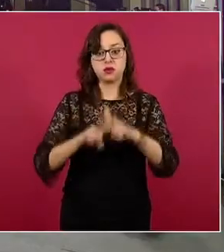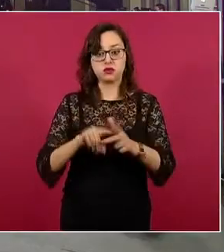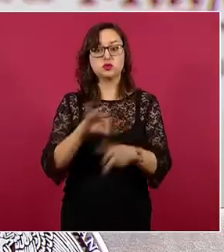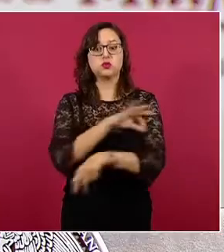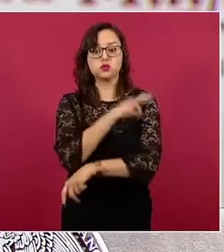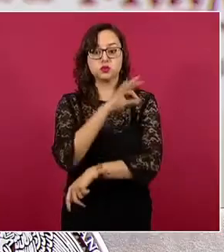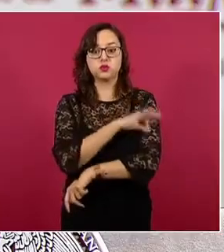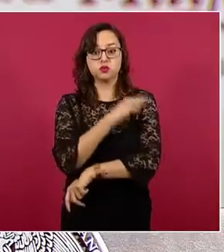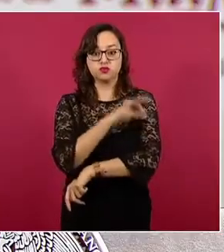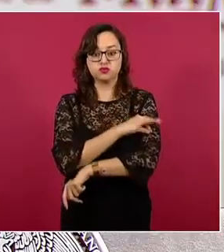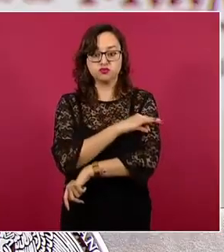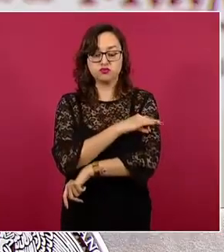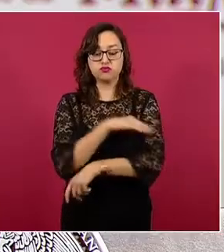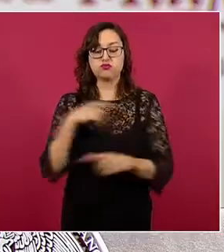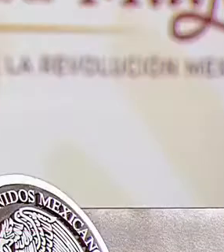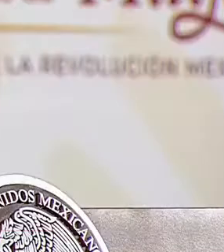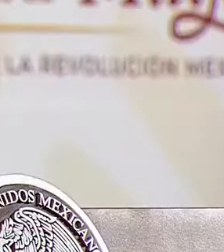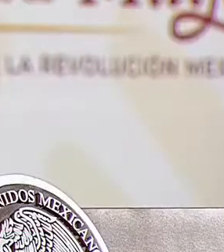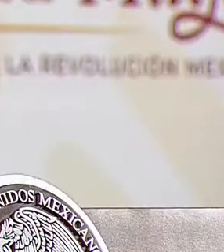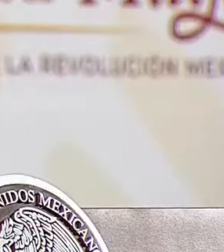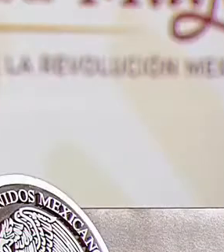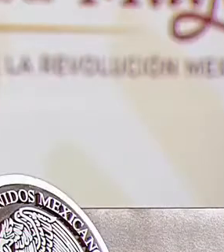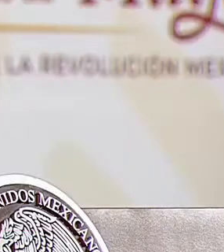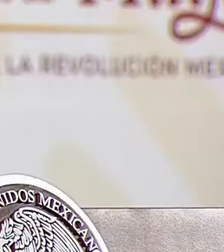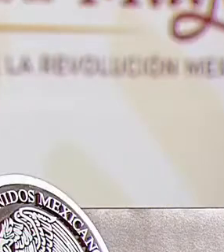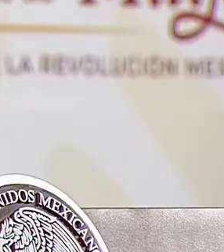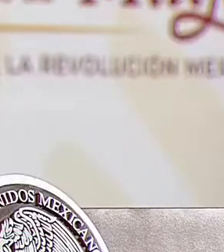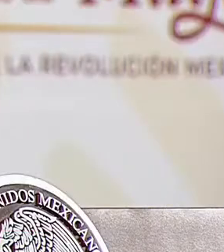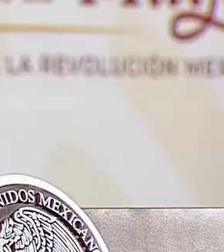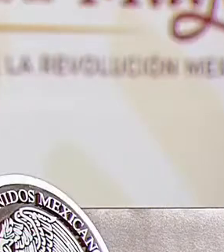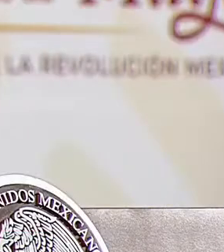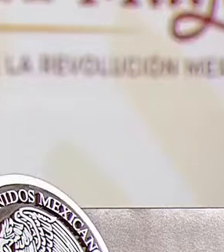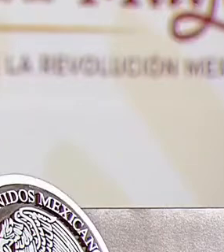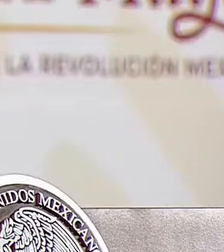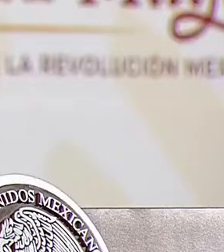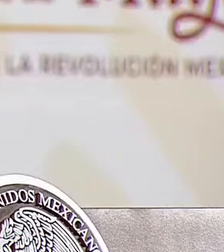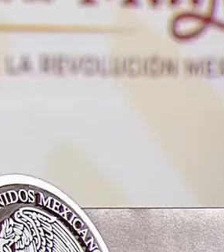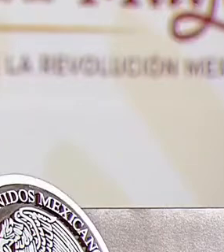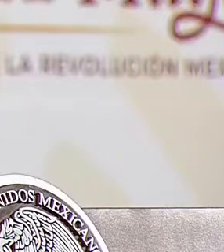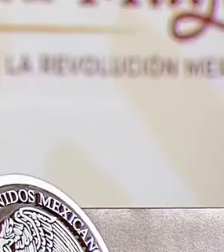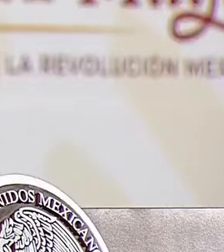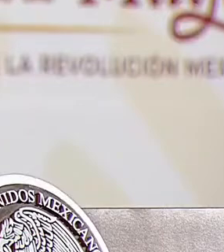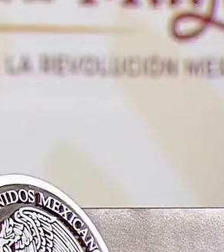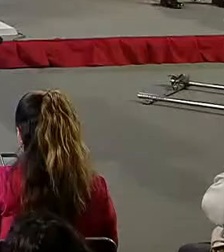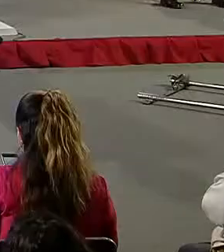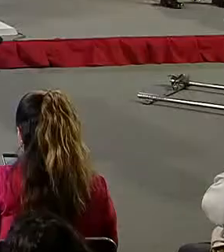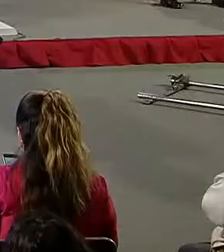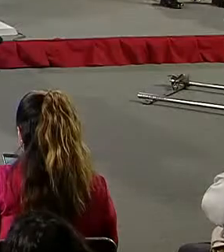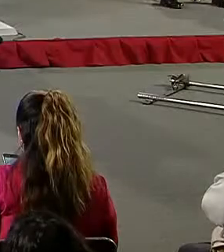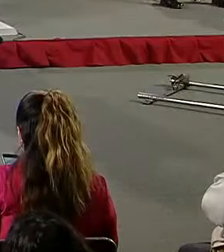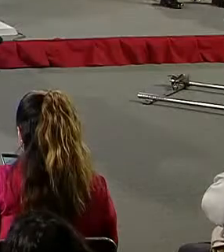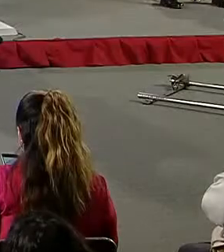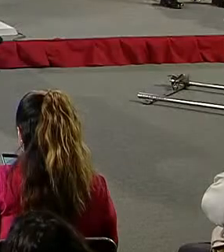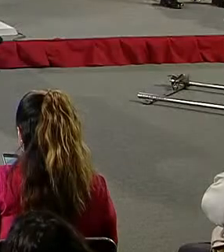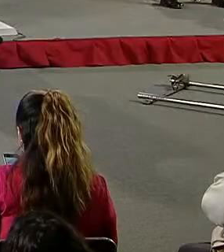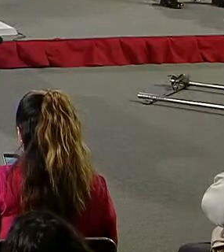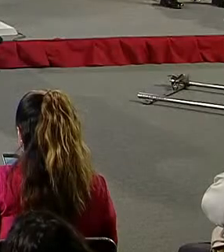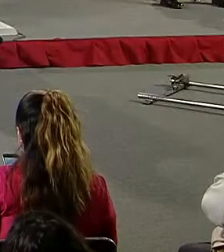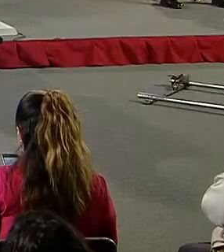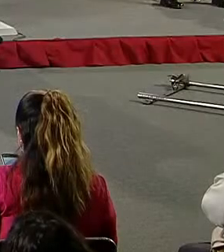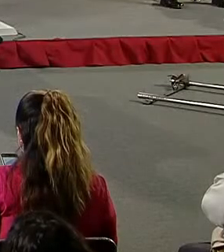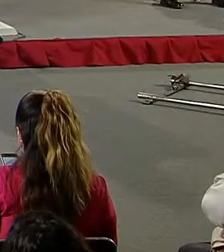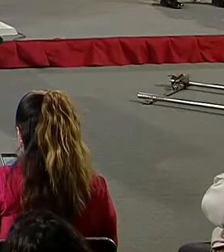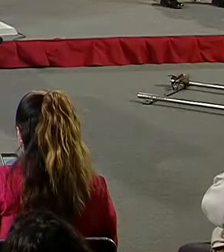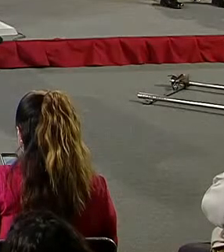Y hemos logrado, como dije, ya una cobertura muy grande. Esto se refleja en los impactos que los podemos ver en esta tabla que aquí